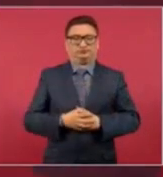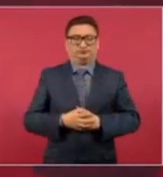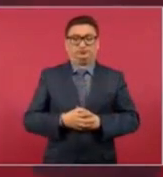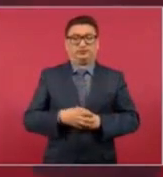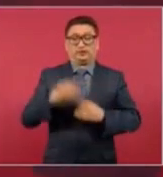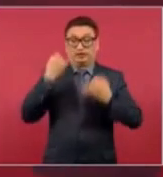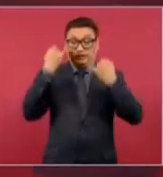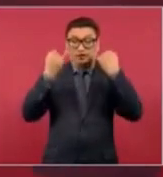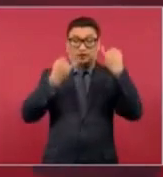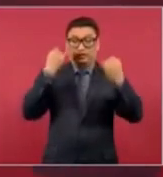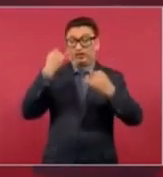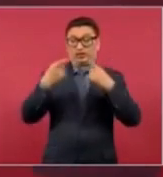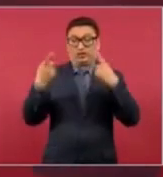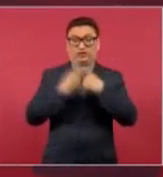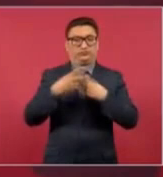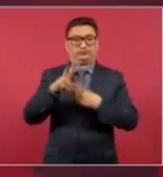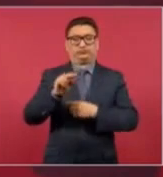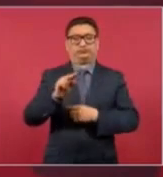ideología.